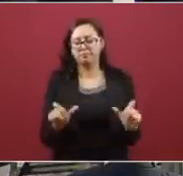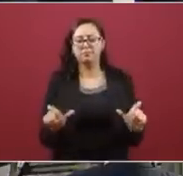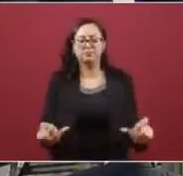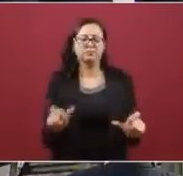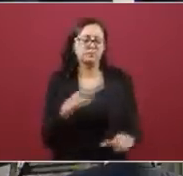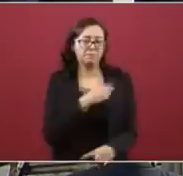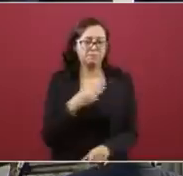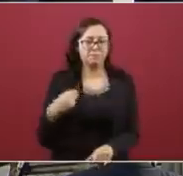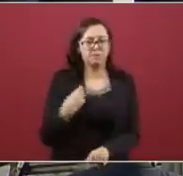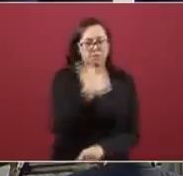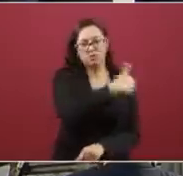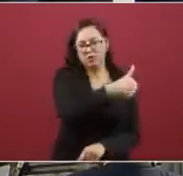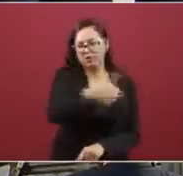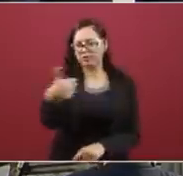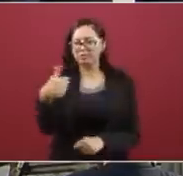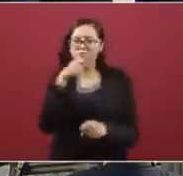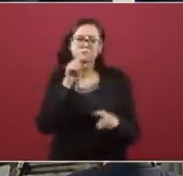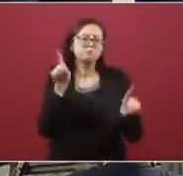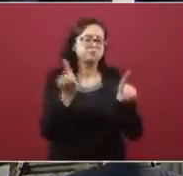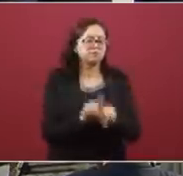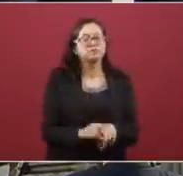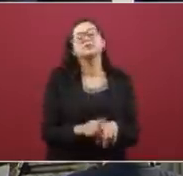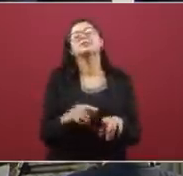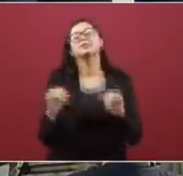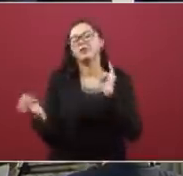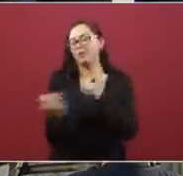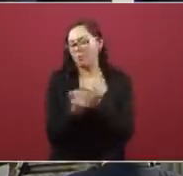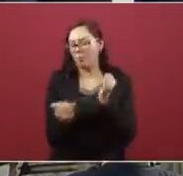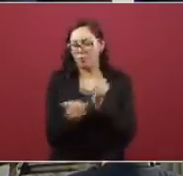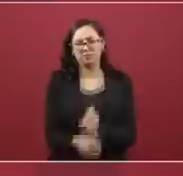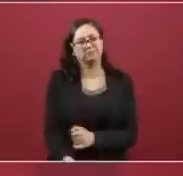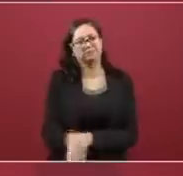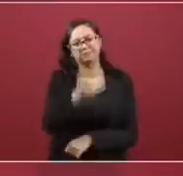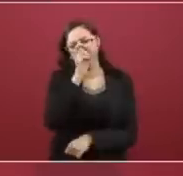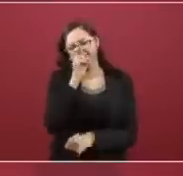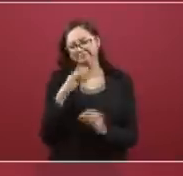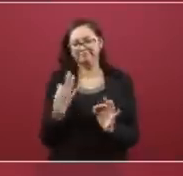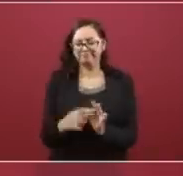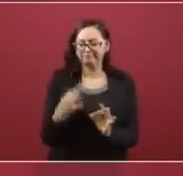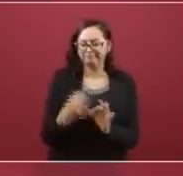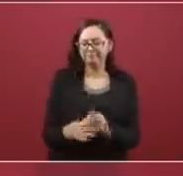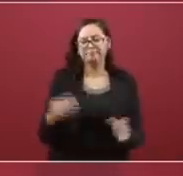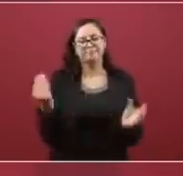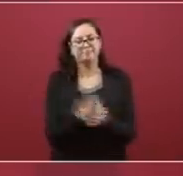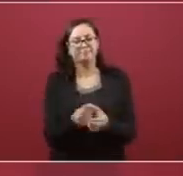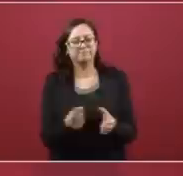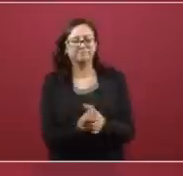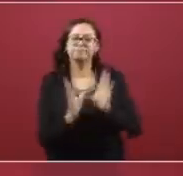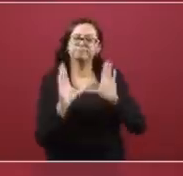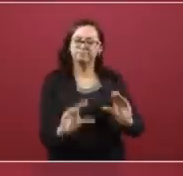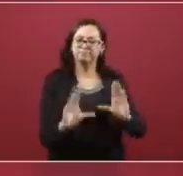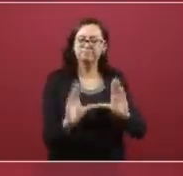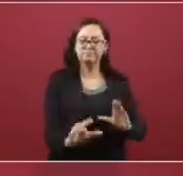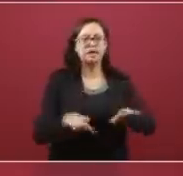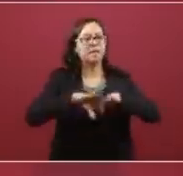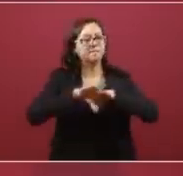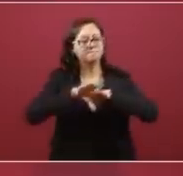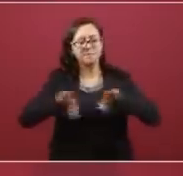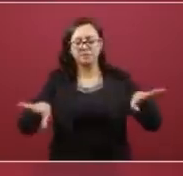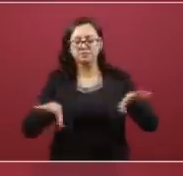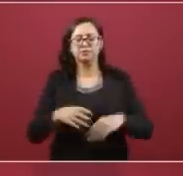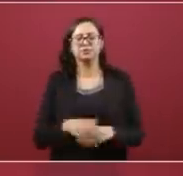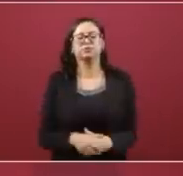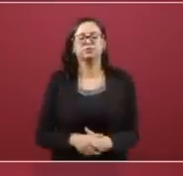esto implica también la misma disciplina la misma capacitación eh